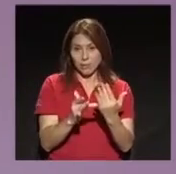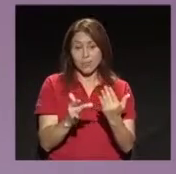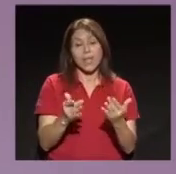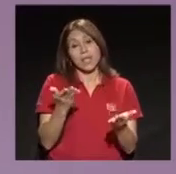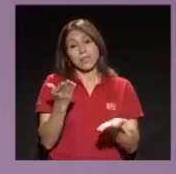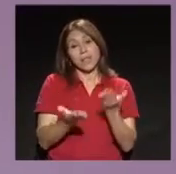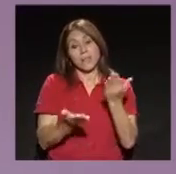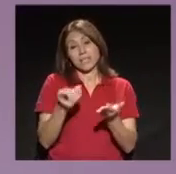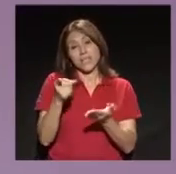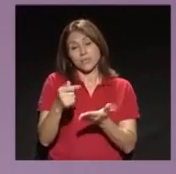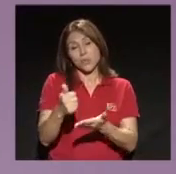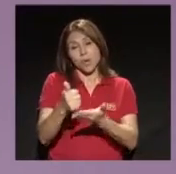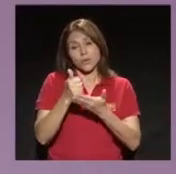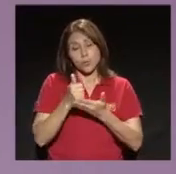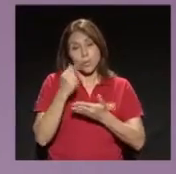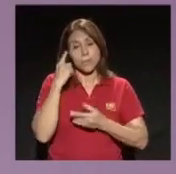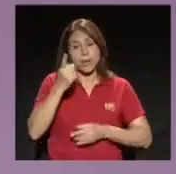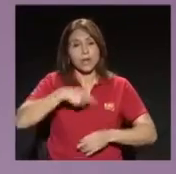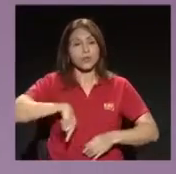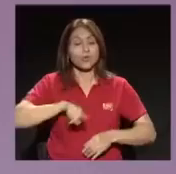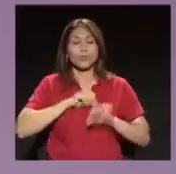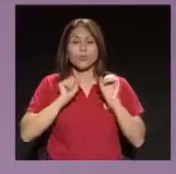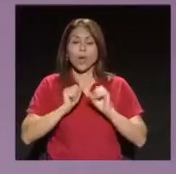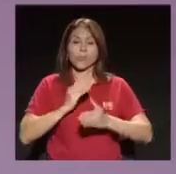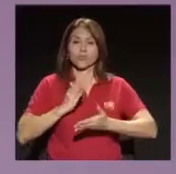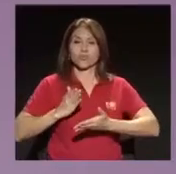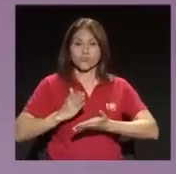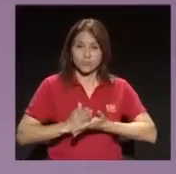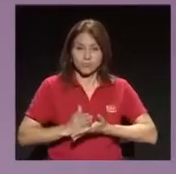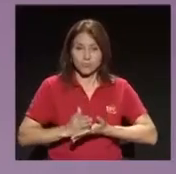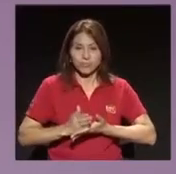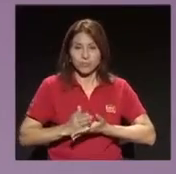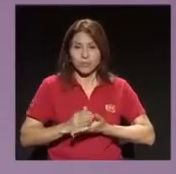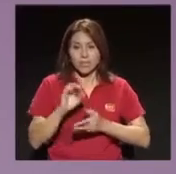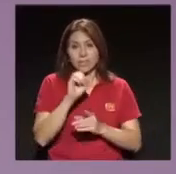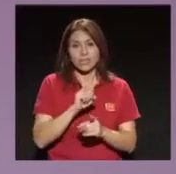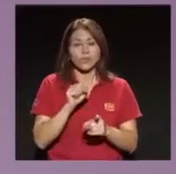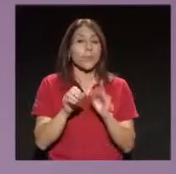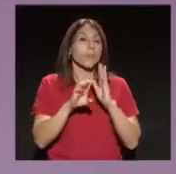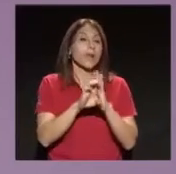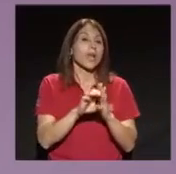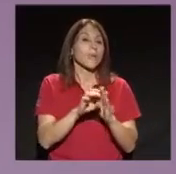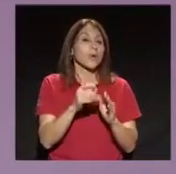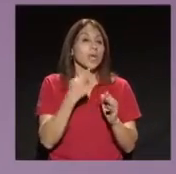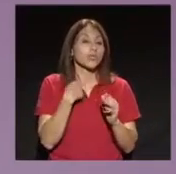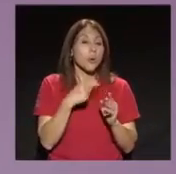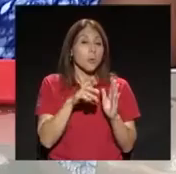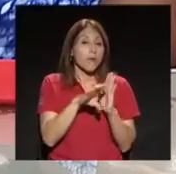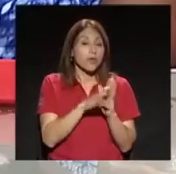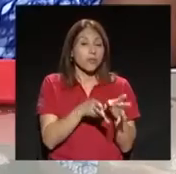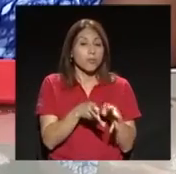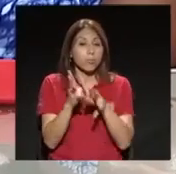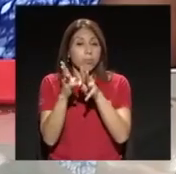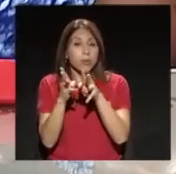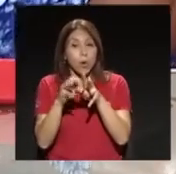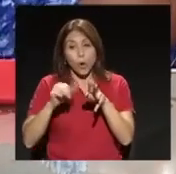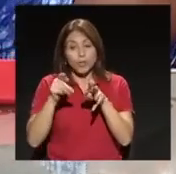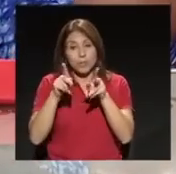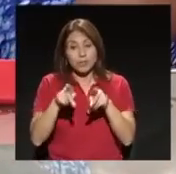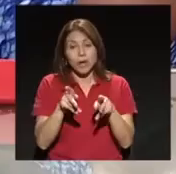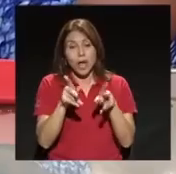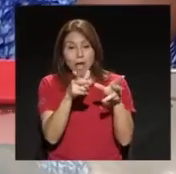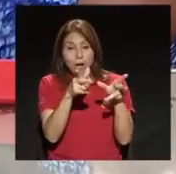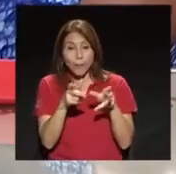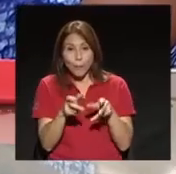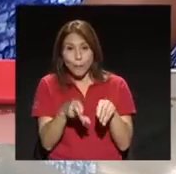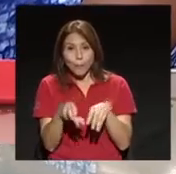romper, ¿verdad? Esa reproducción de, te paso una foto y la paso y la paso, y es donde logramos amenazar a la persona,